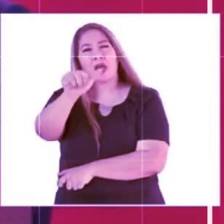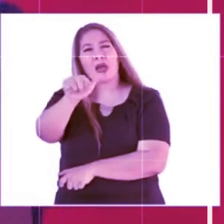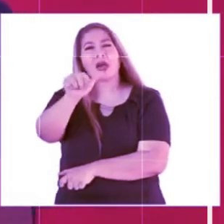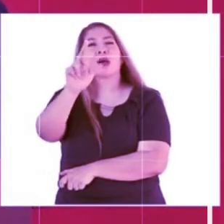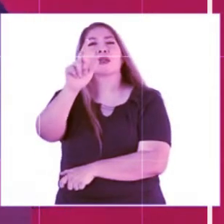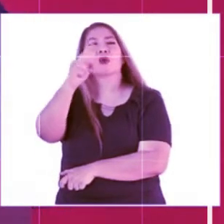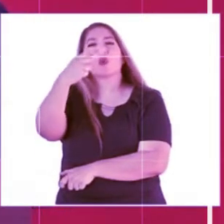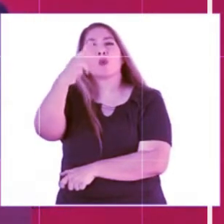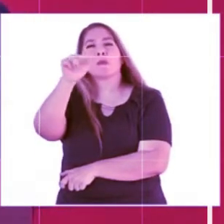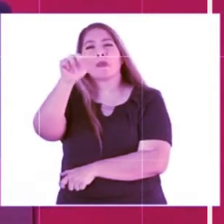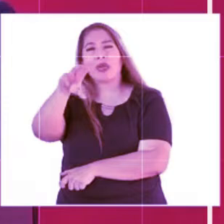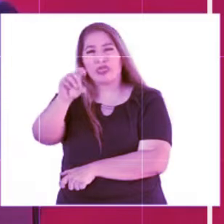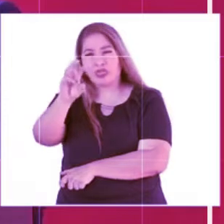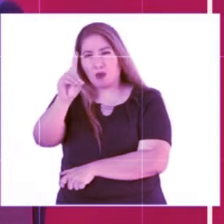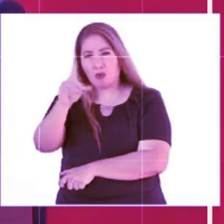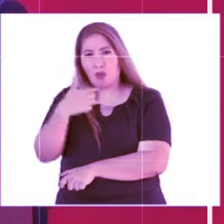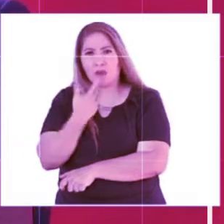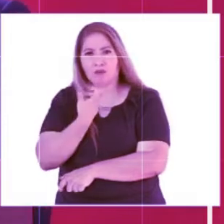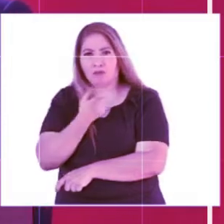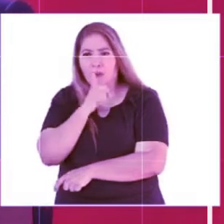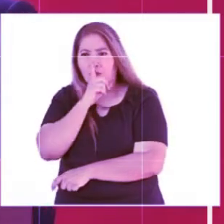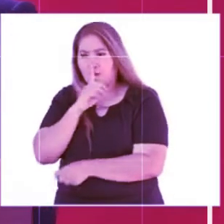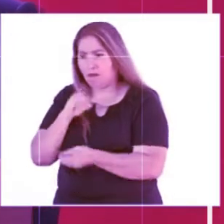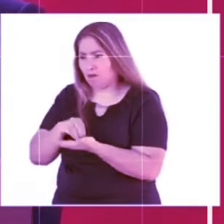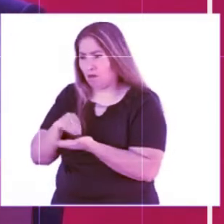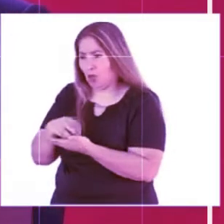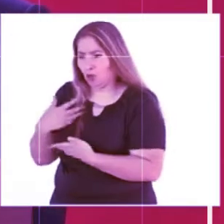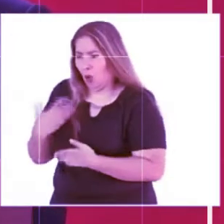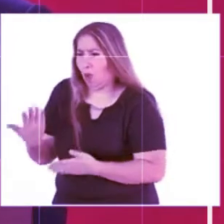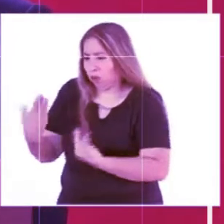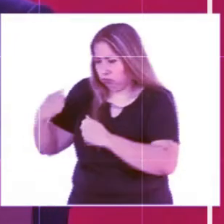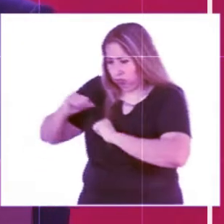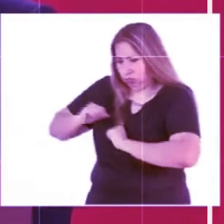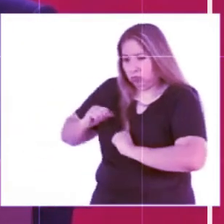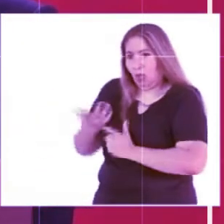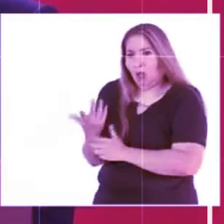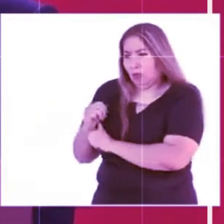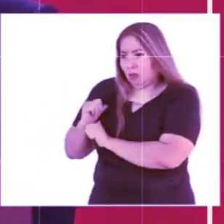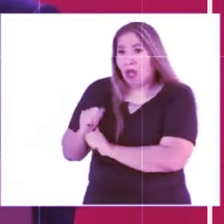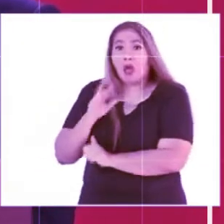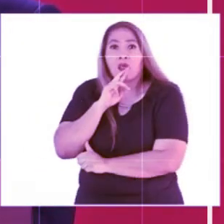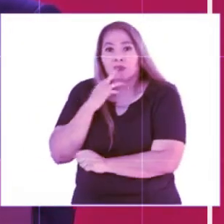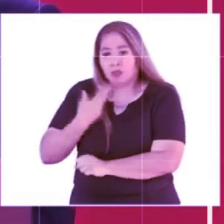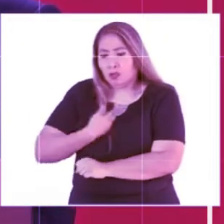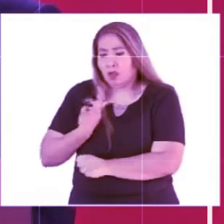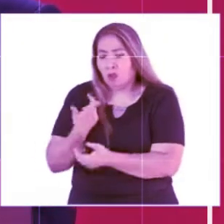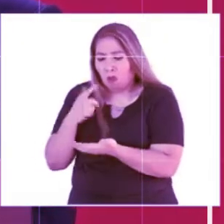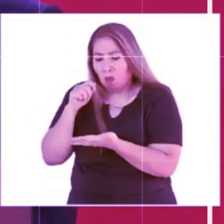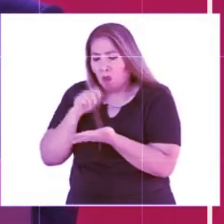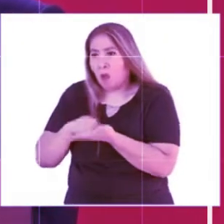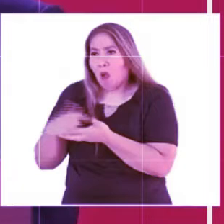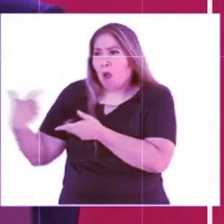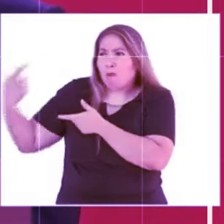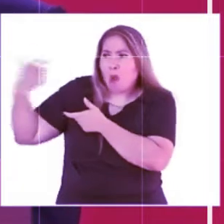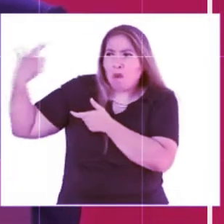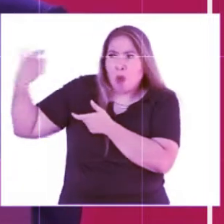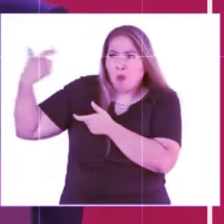el juez la mentira de que al recibir, entre comillas, un nutrido